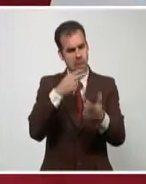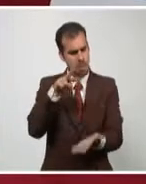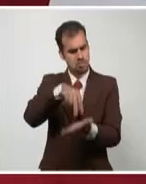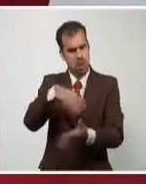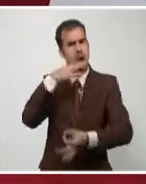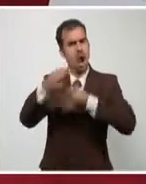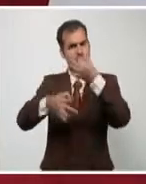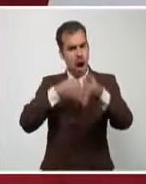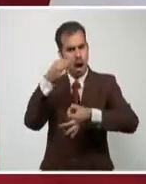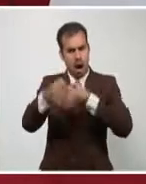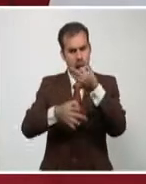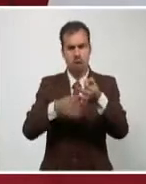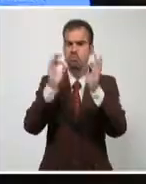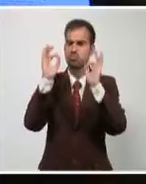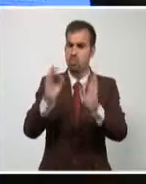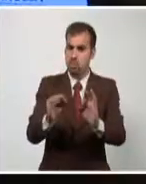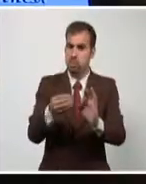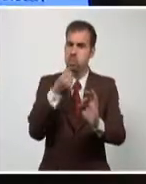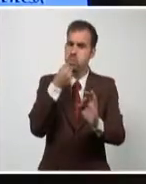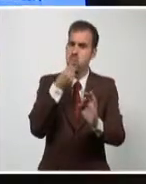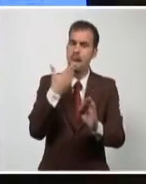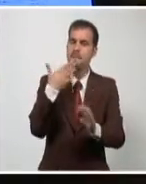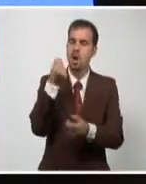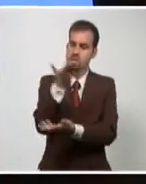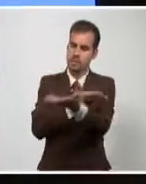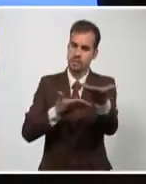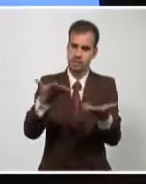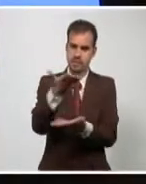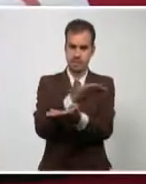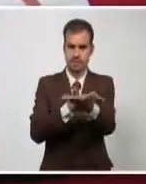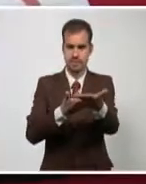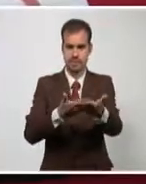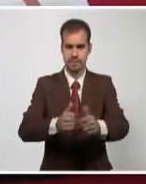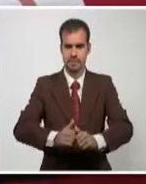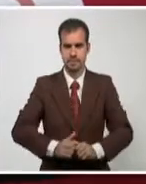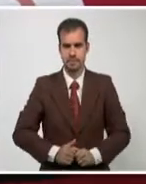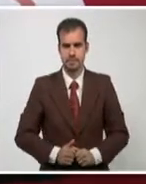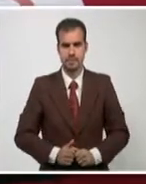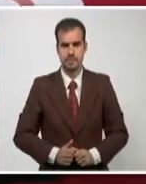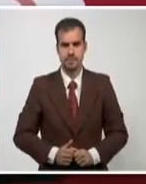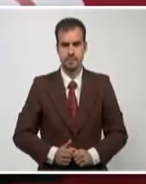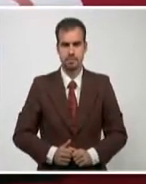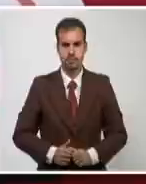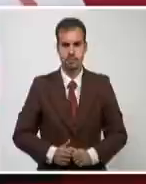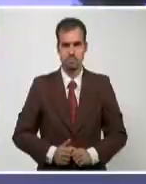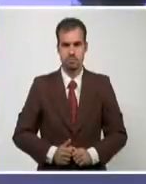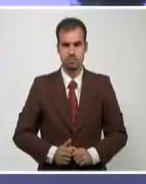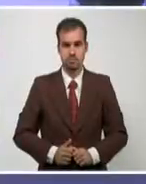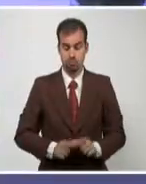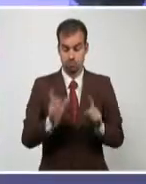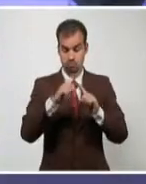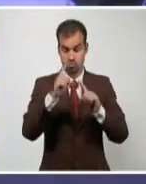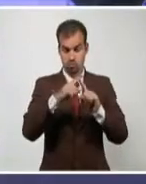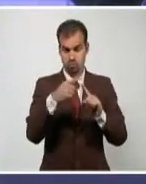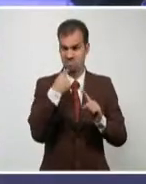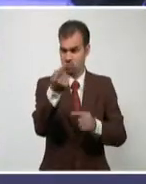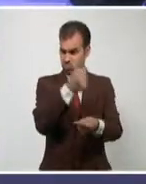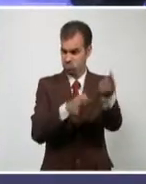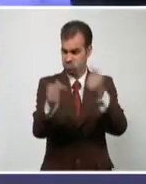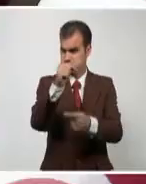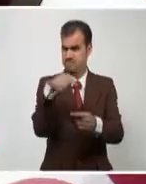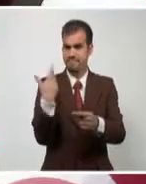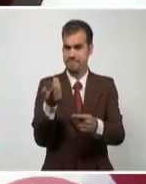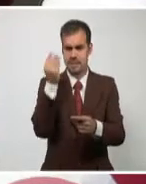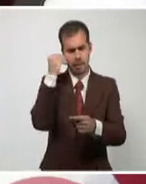los argumentos que promuevan el debate. La Central Obrera ratifica como prioridad potenciar el